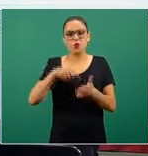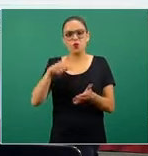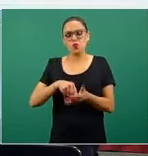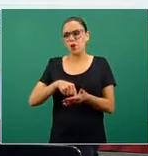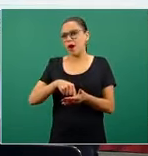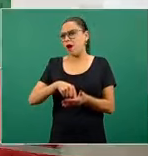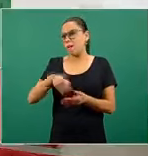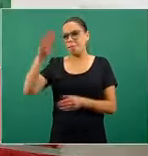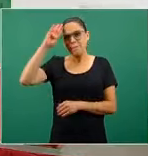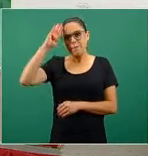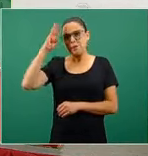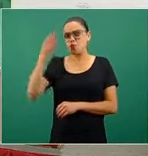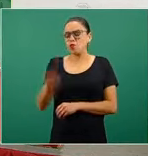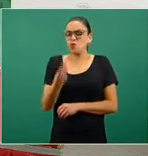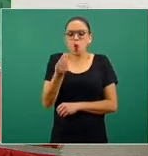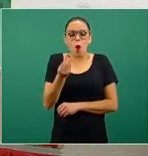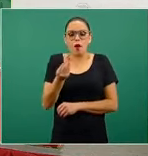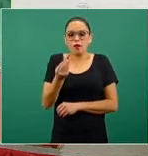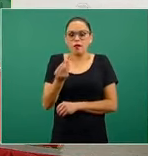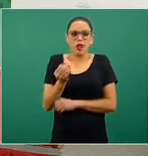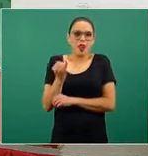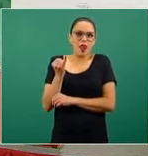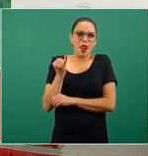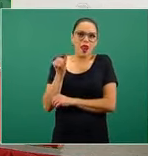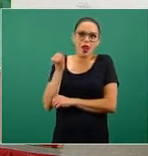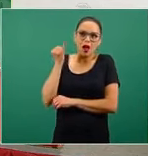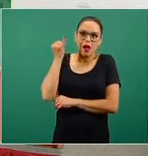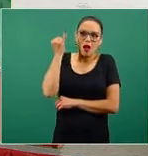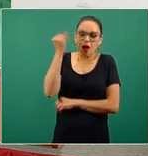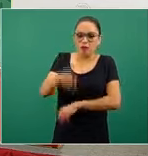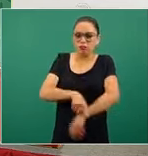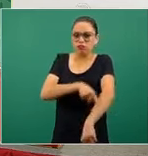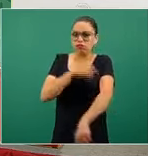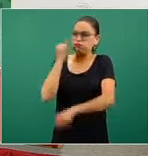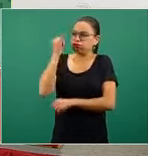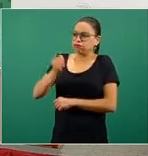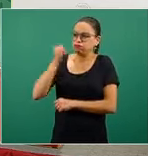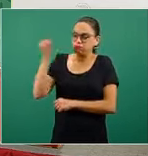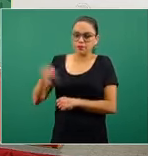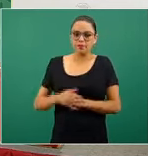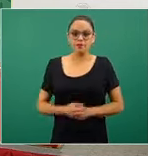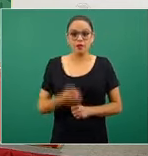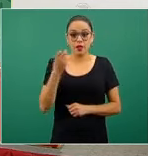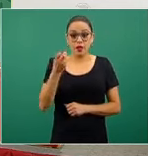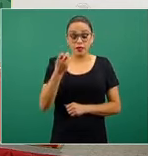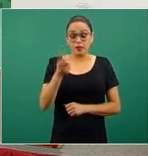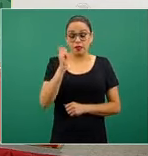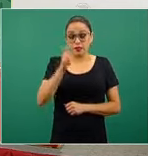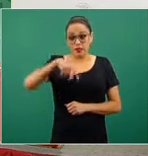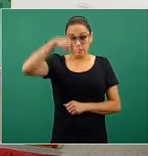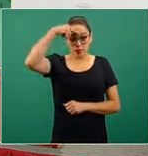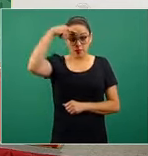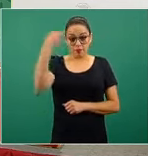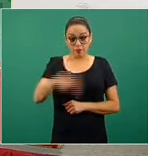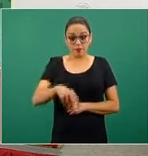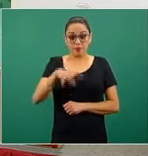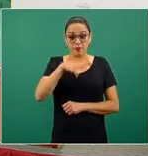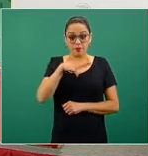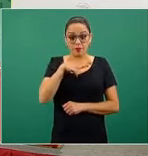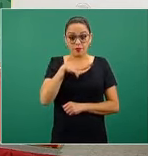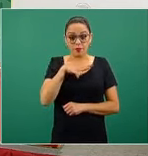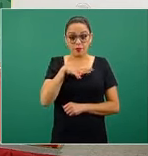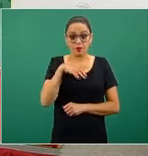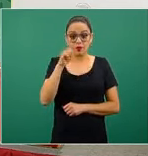lejanos. Otro punto importante también tiene que ver la recomendación de, así como México tiene su GETAP, la